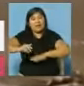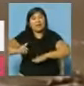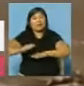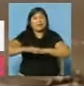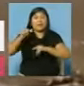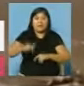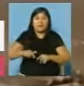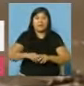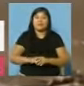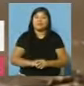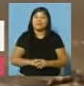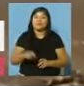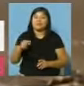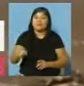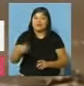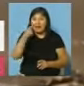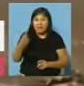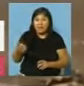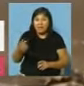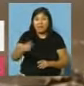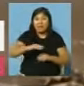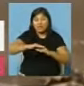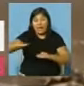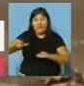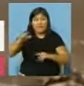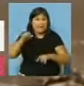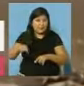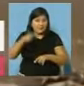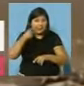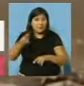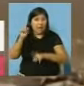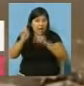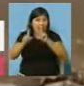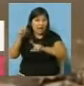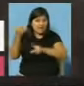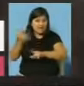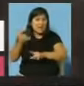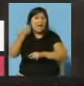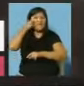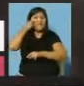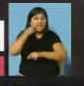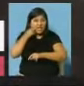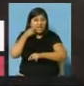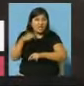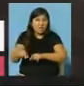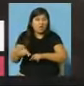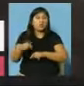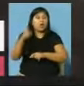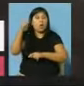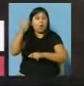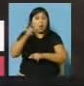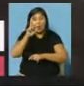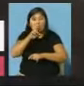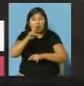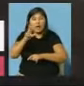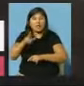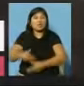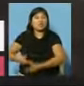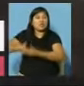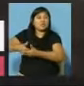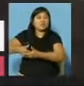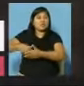Calera ya están muy vencidas, muy viejas. Se ha caído una mujer con su nena pasando por